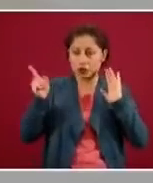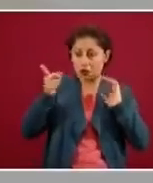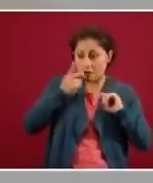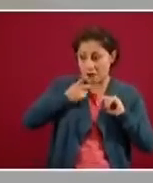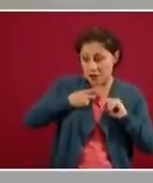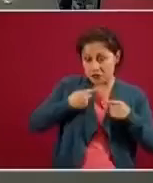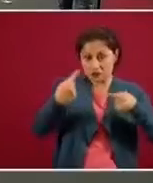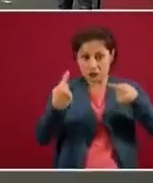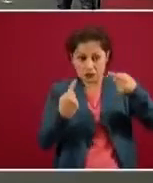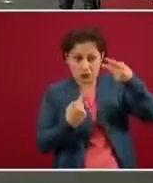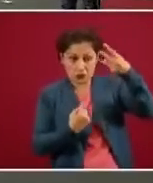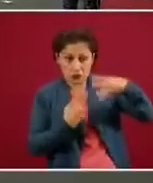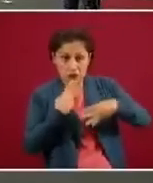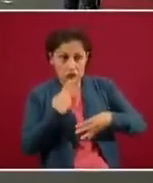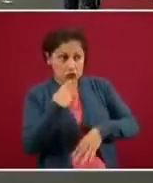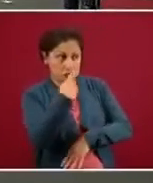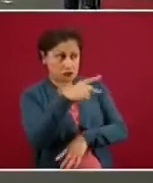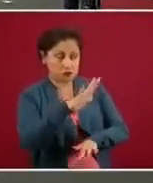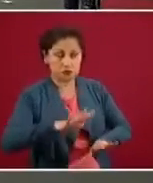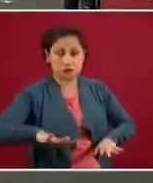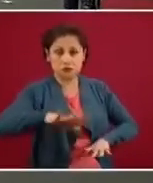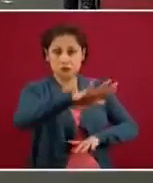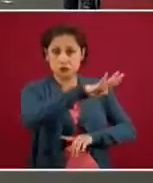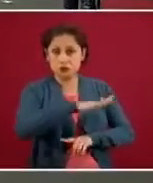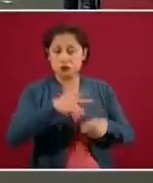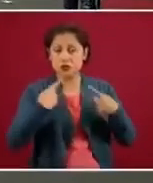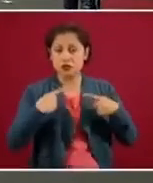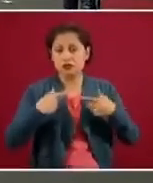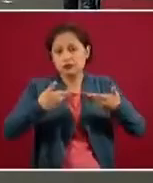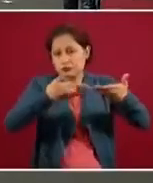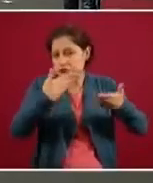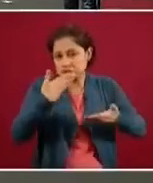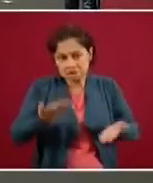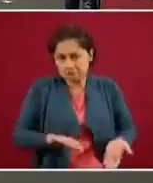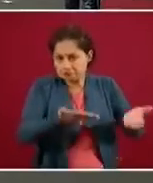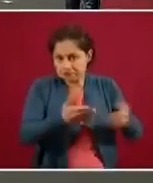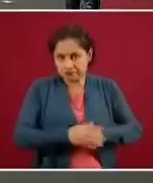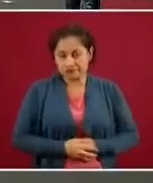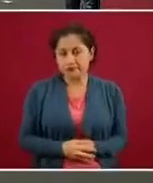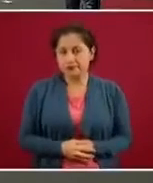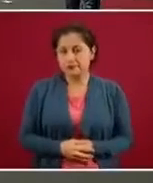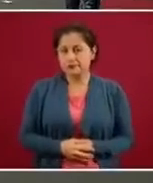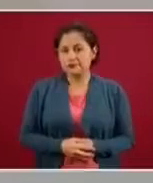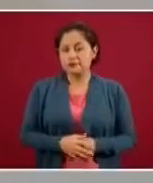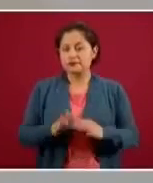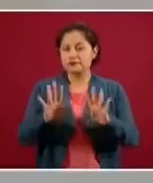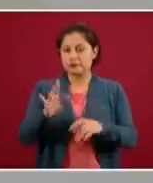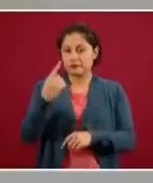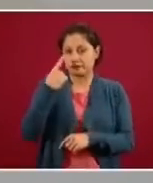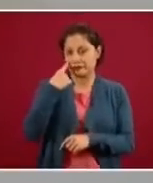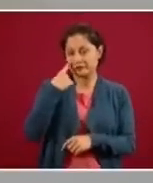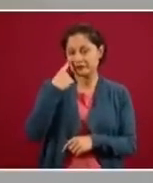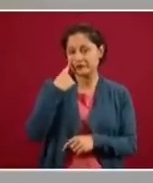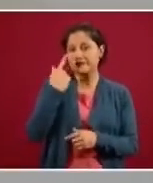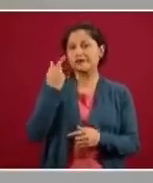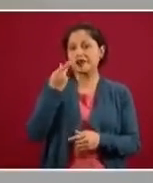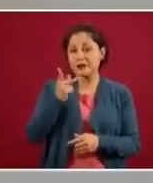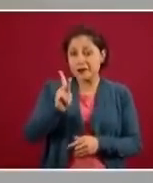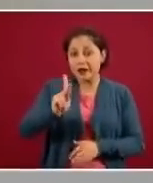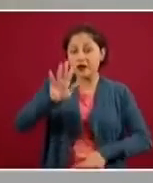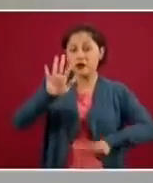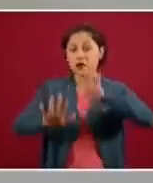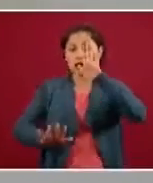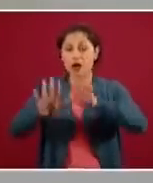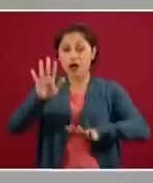cosa que preocupa es cuando se le deposita una confianza quizá exclusiva o